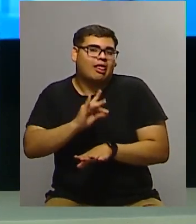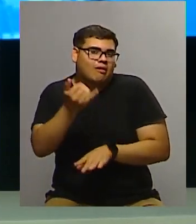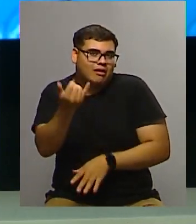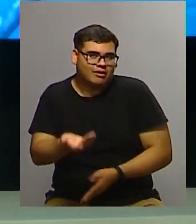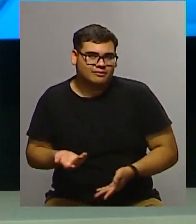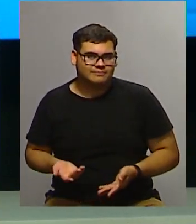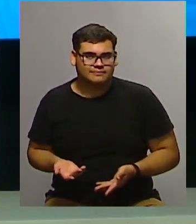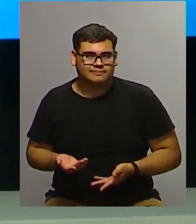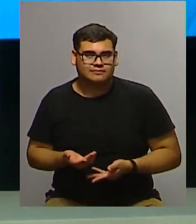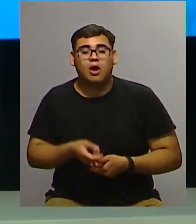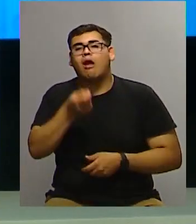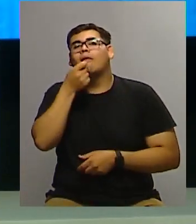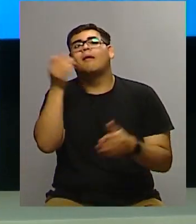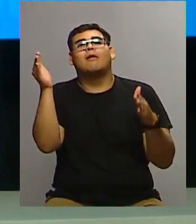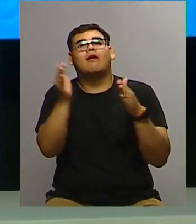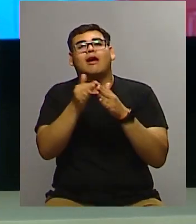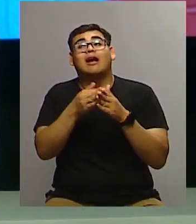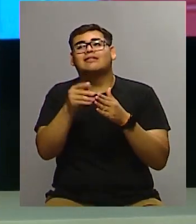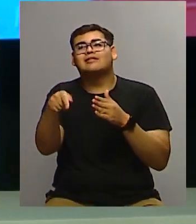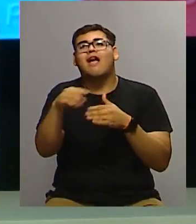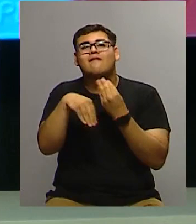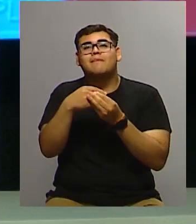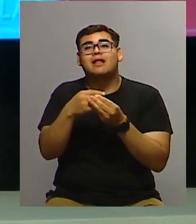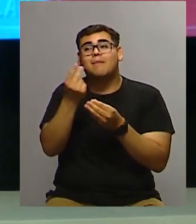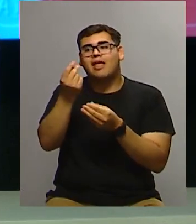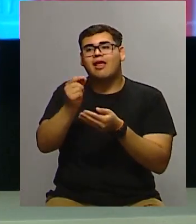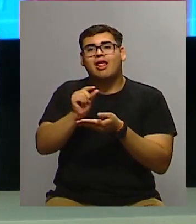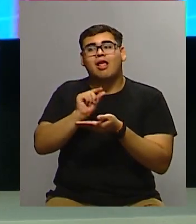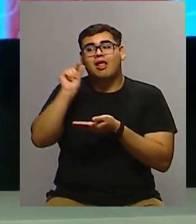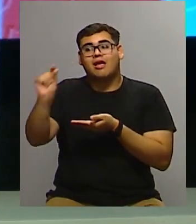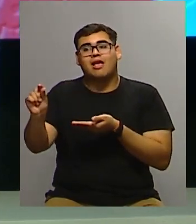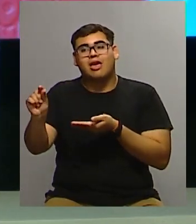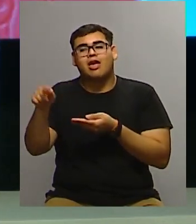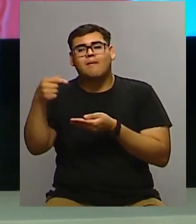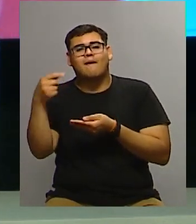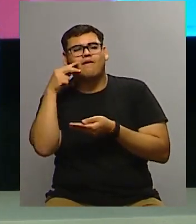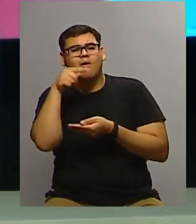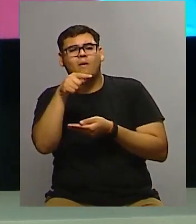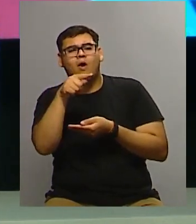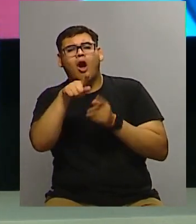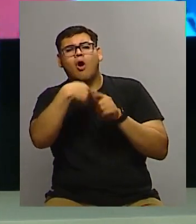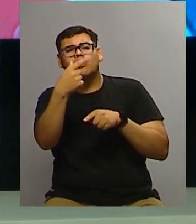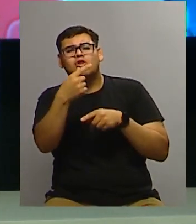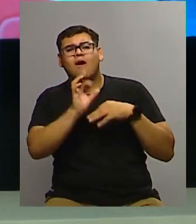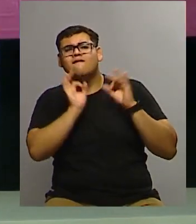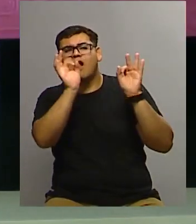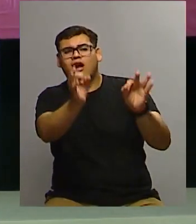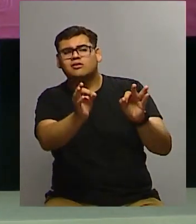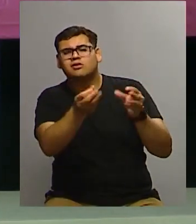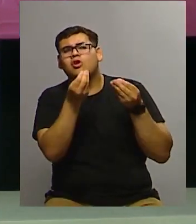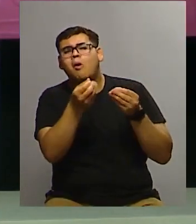decís, le prestás plata a tu pariente y tu pariente ve que te fuiste de vacaciones al exterior, te va a decir, pará, ¿por qué te vas de vacaciones al exterior? Vení,